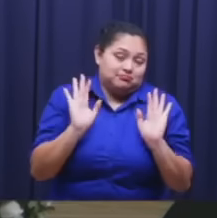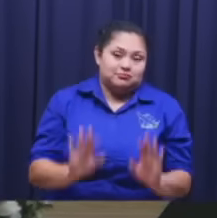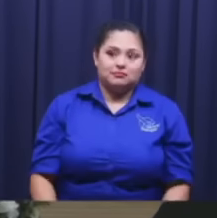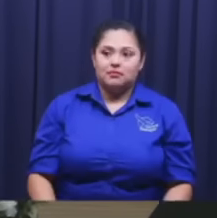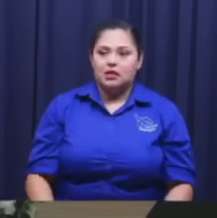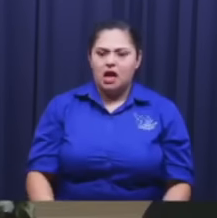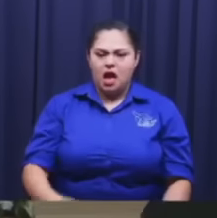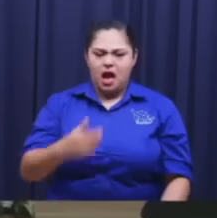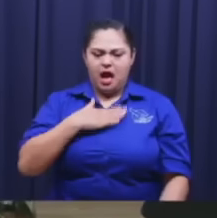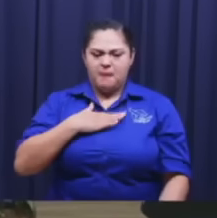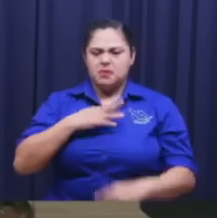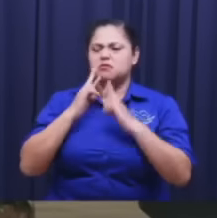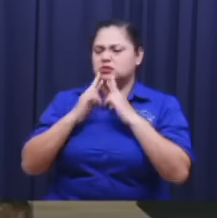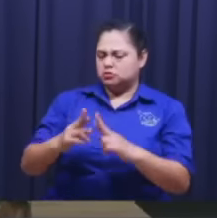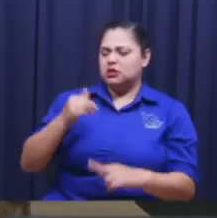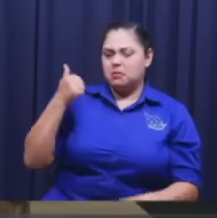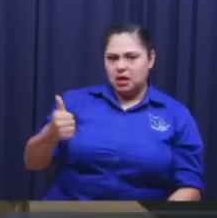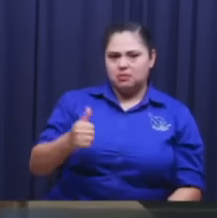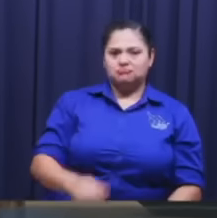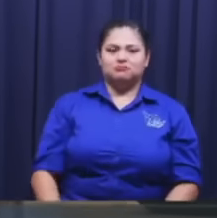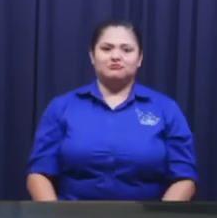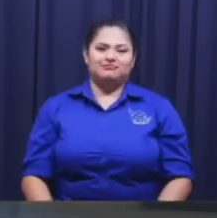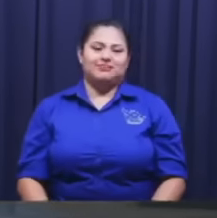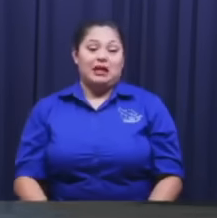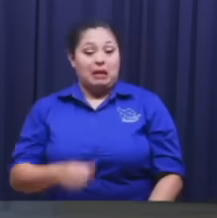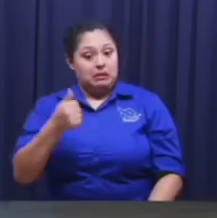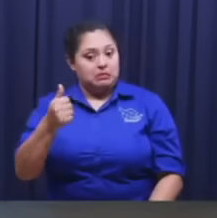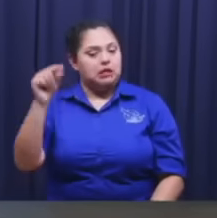A mí me contestan bien, bien mal.